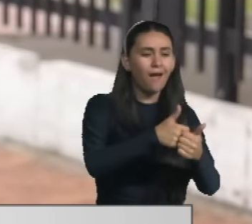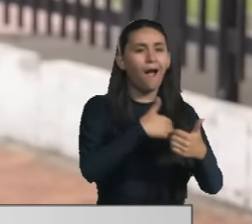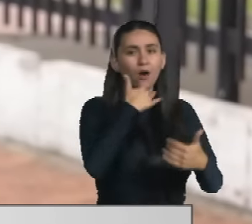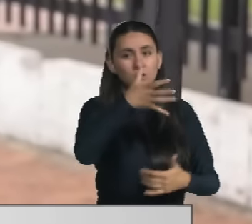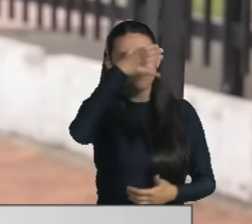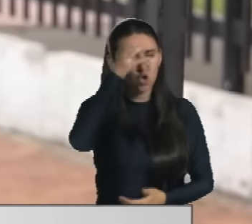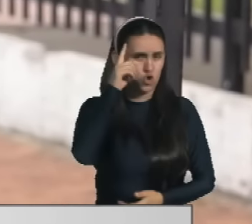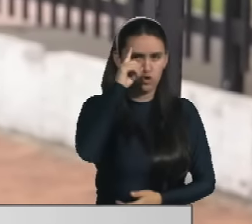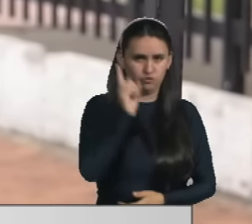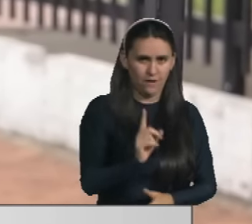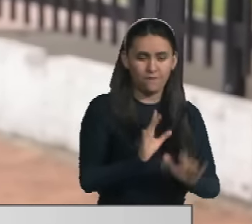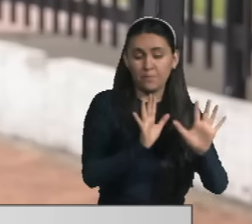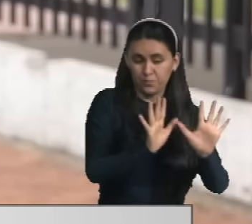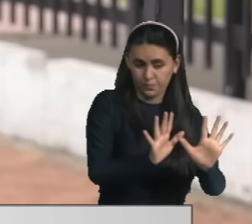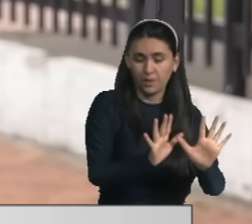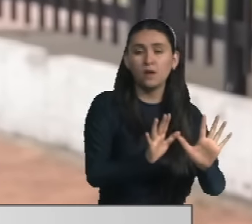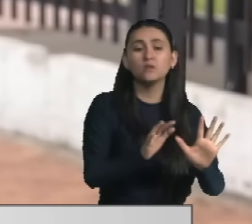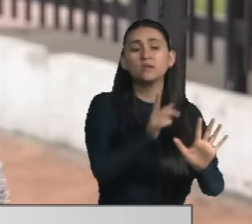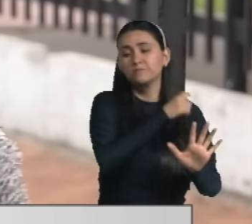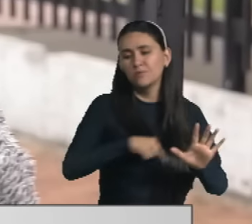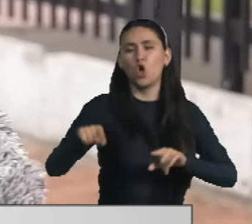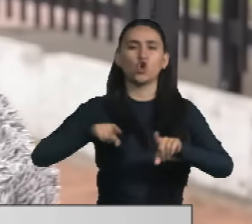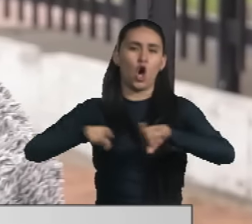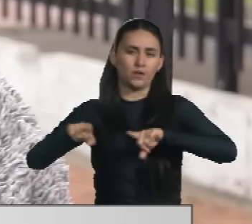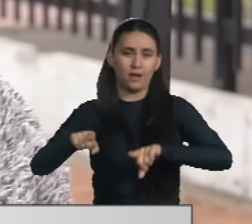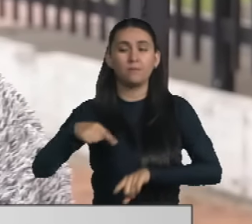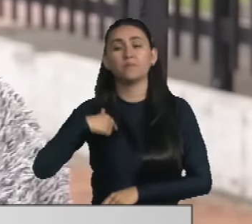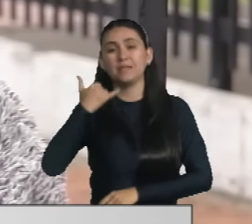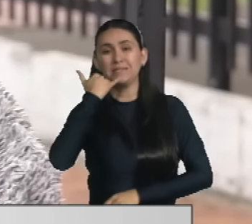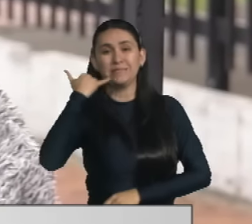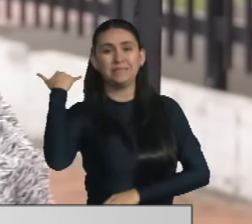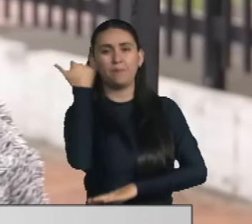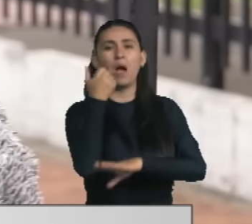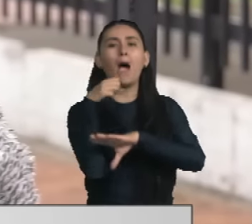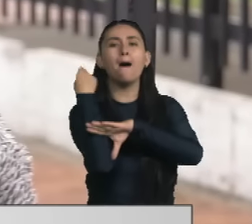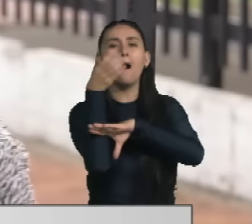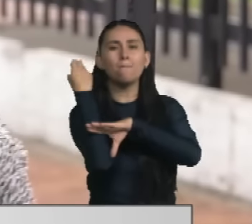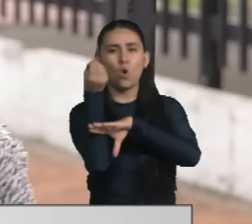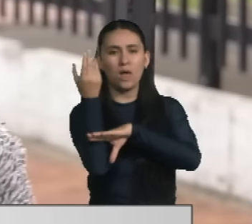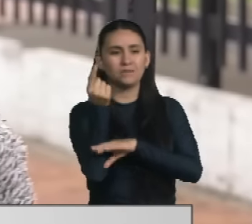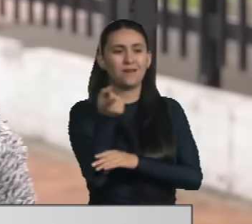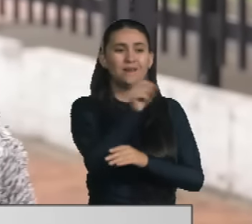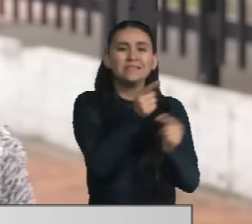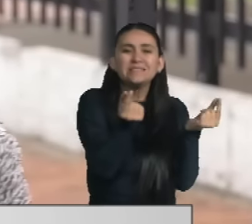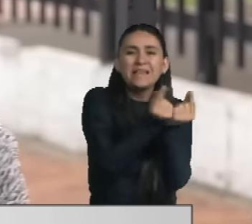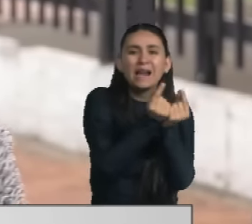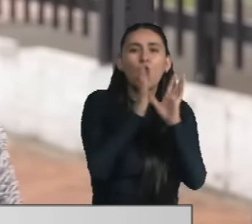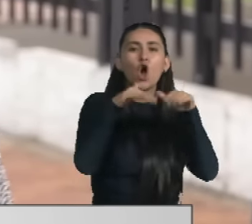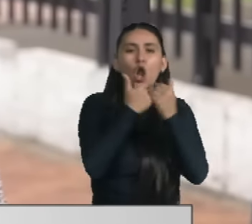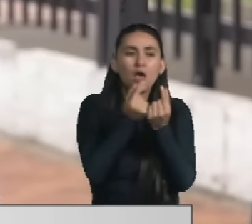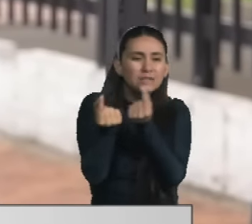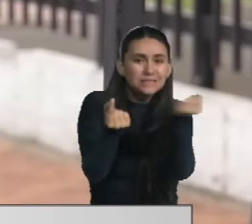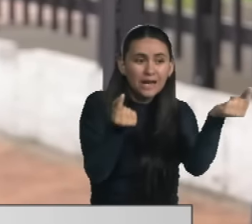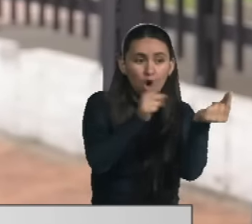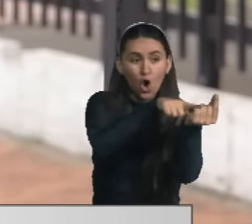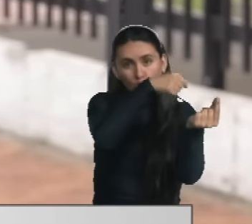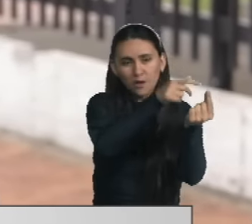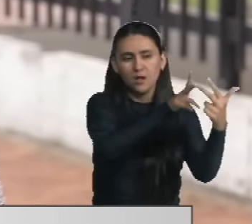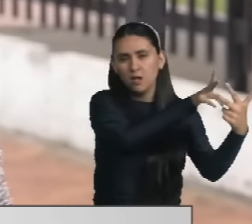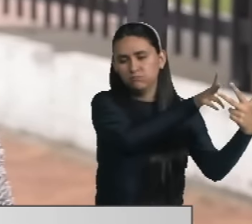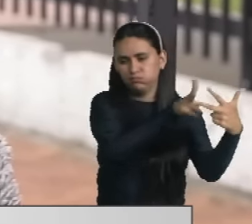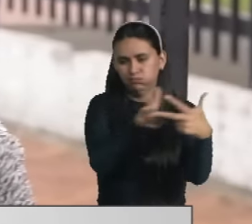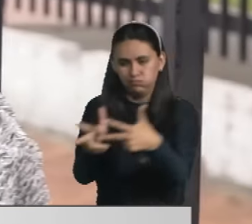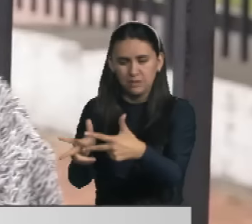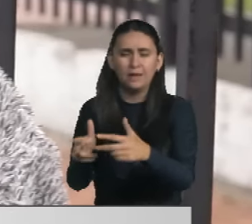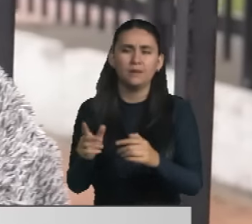En esta situación lo que hicieron fue llamar y la ambulancia aquí de la Escuela General Santander fue la que prestó la ambulancia. Pero nosotros nos ponemos